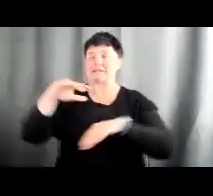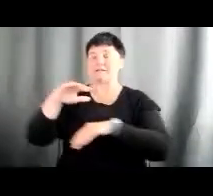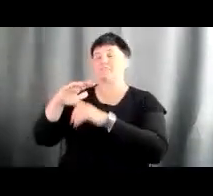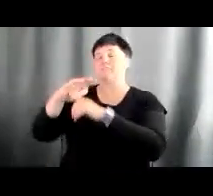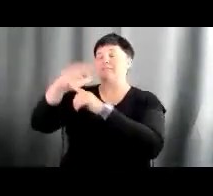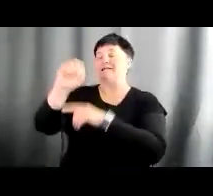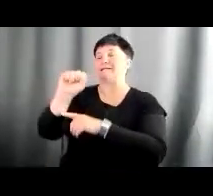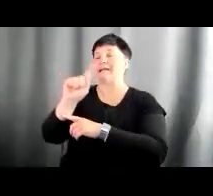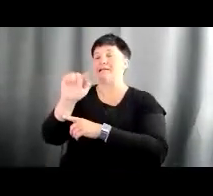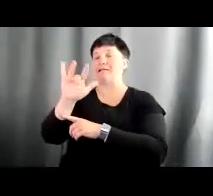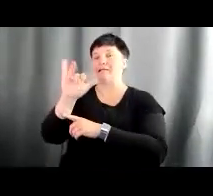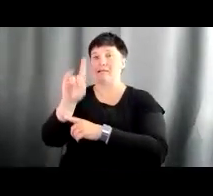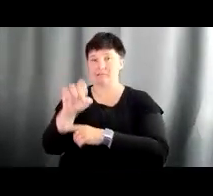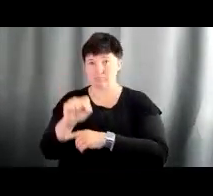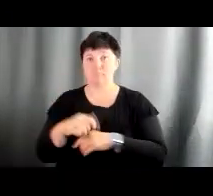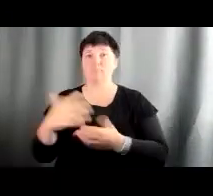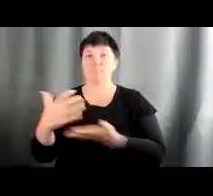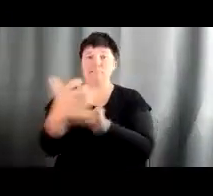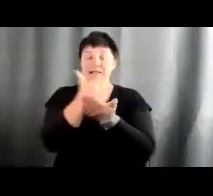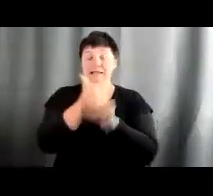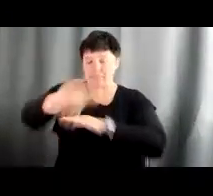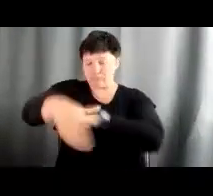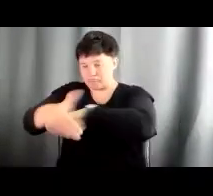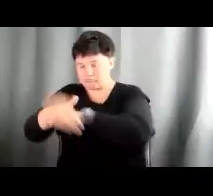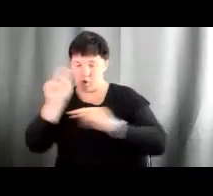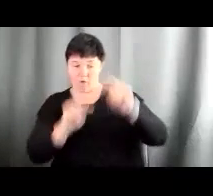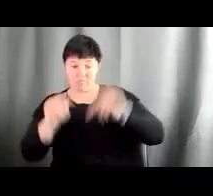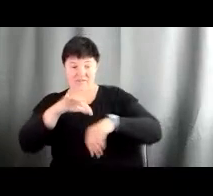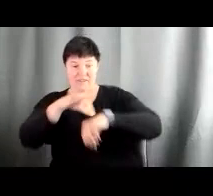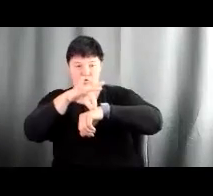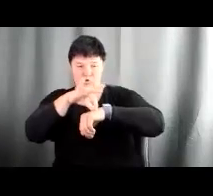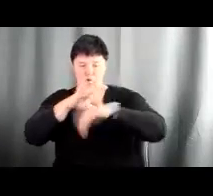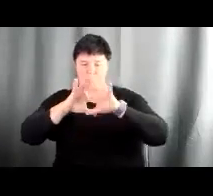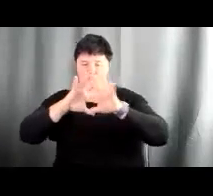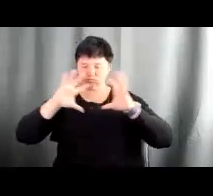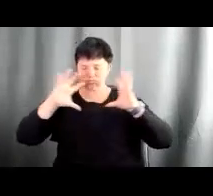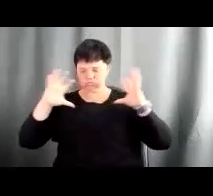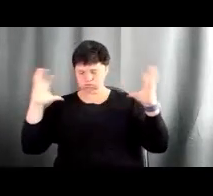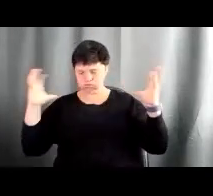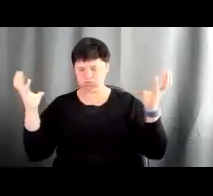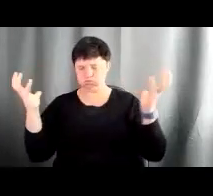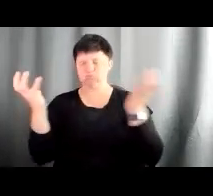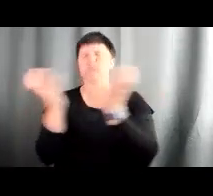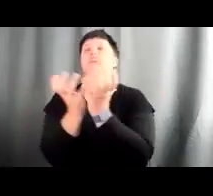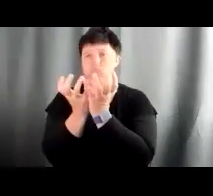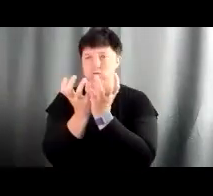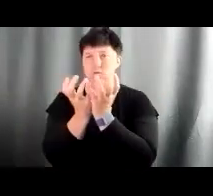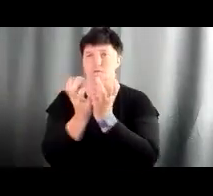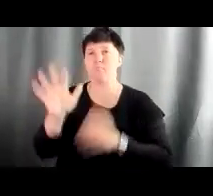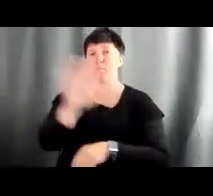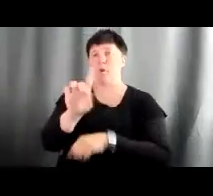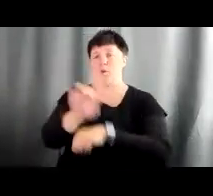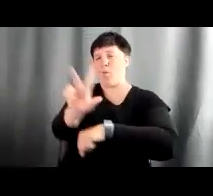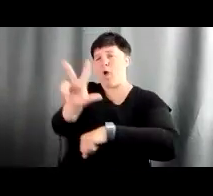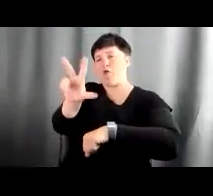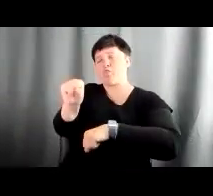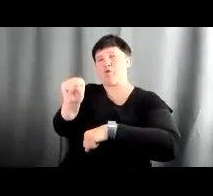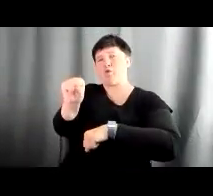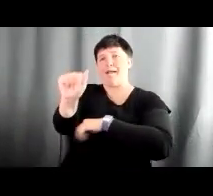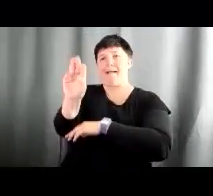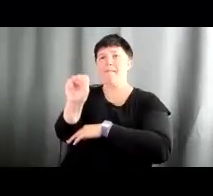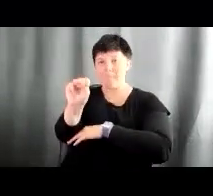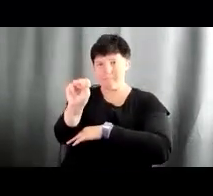NOAA. Y estos datos recopilan observaciones nocturnas de la Tierra en todo el mundo alrededor de la 1:30 AM y